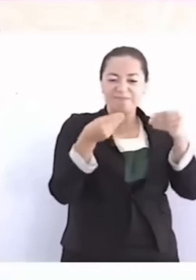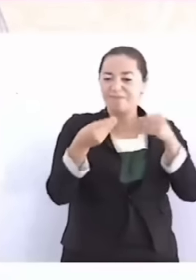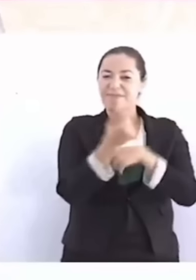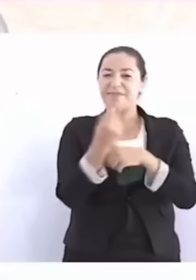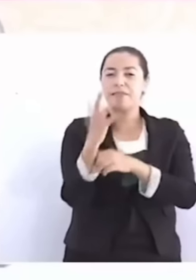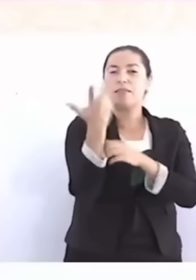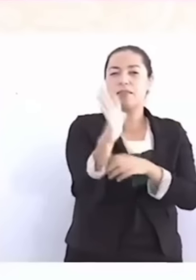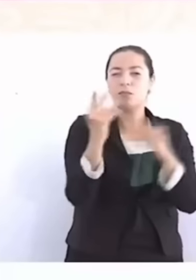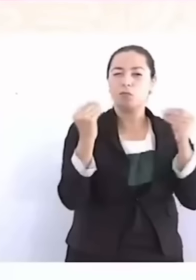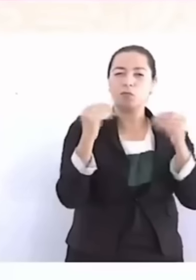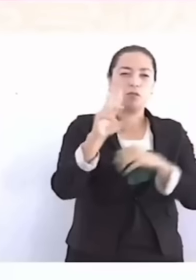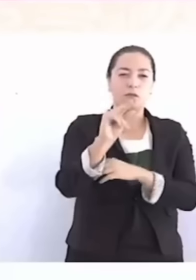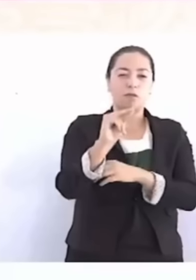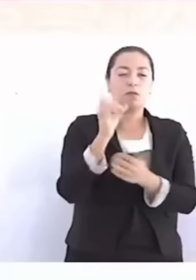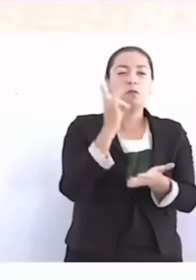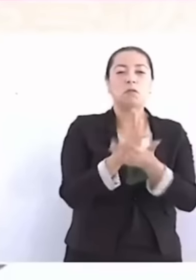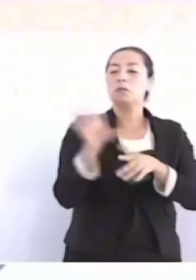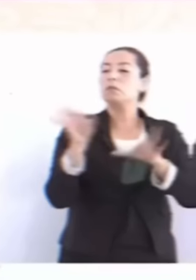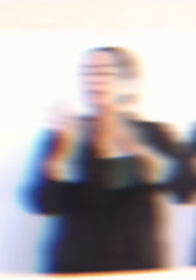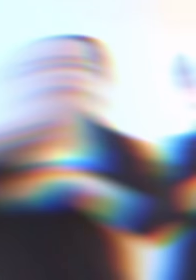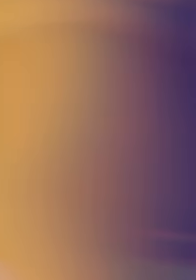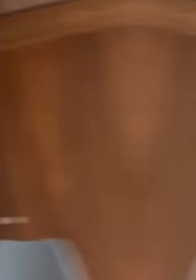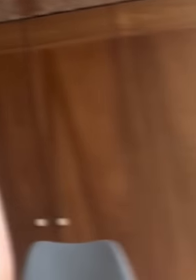mucho. Hay para más, pero...